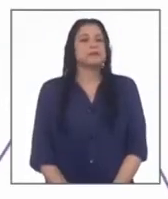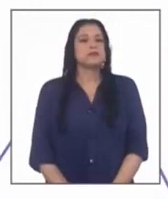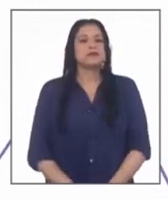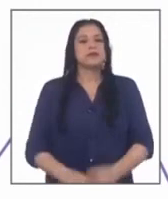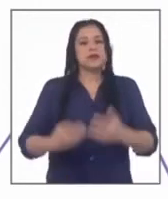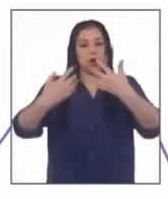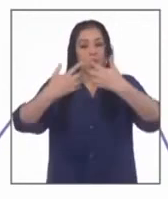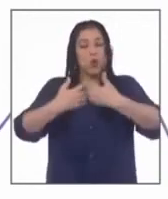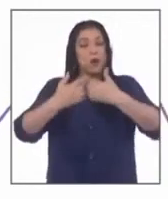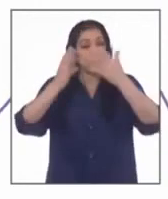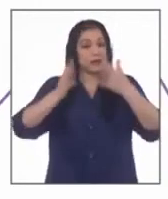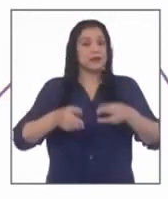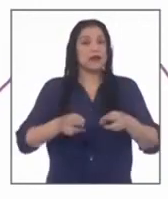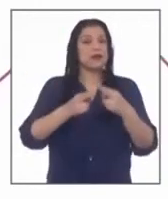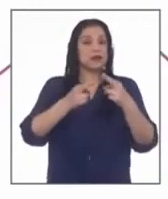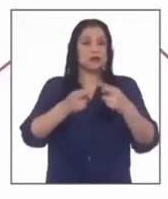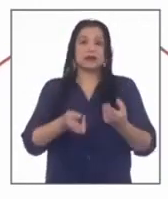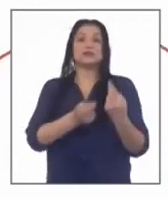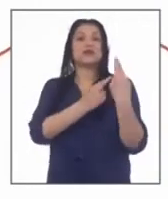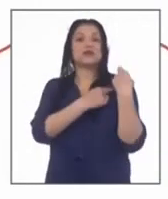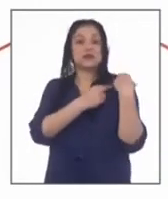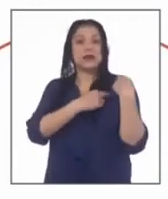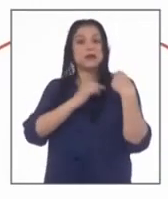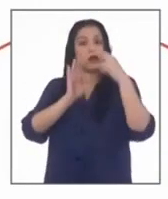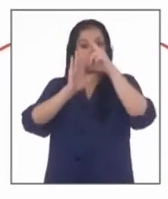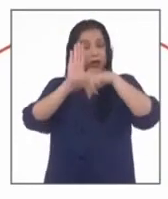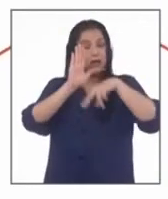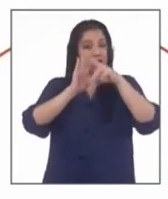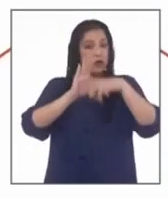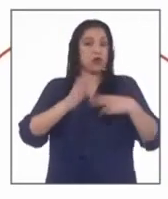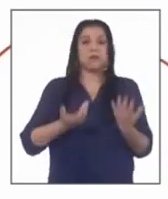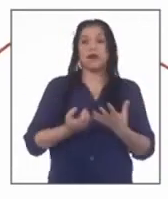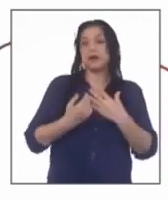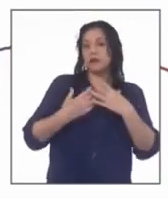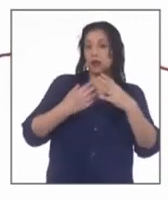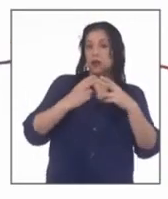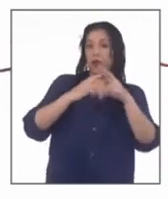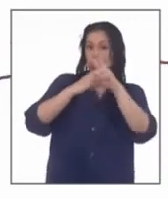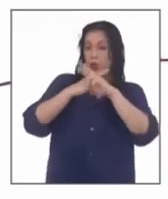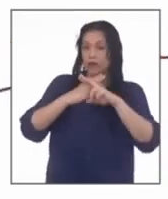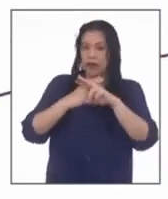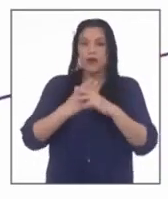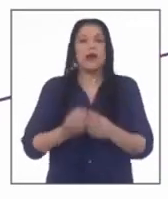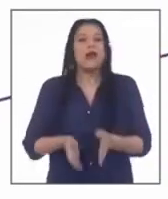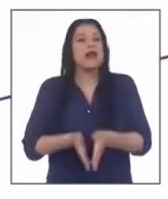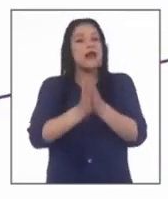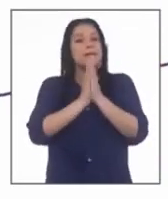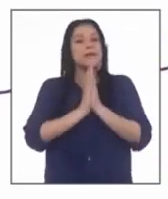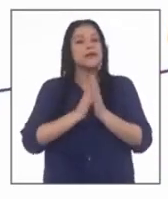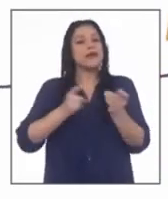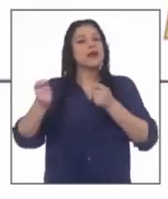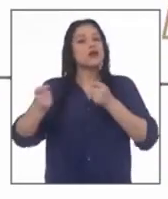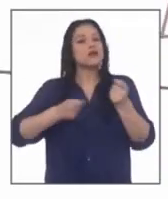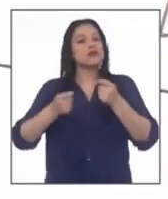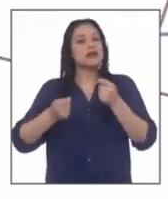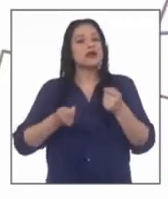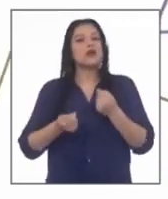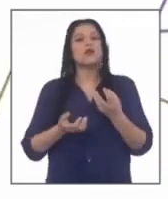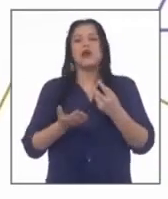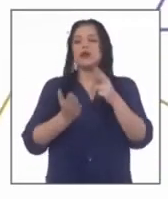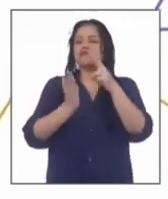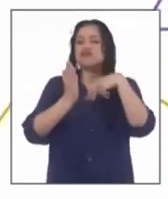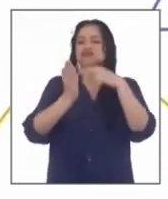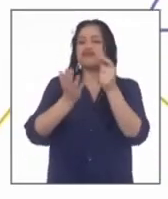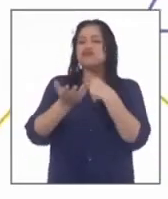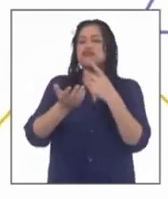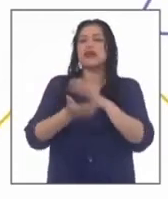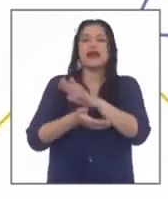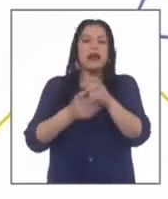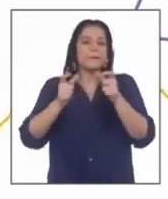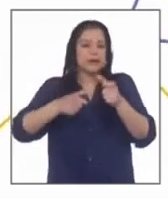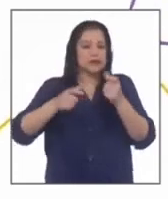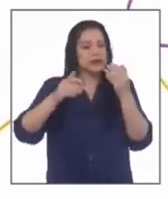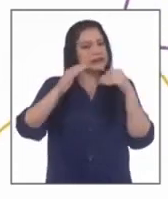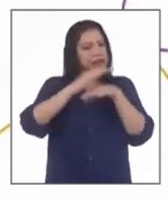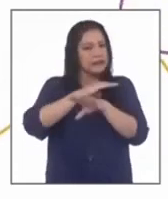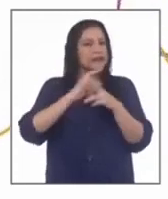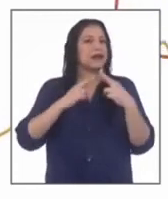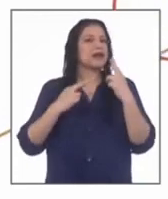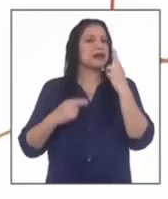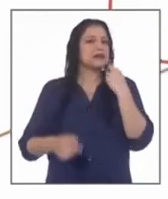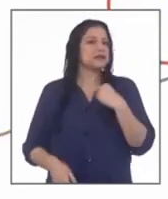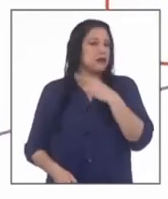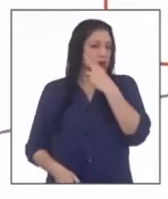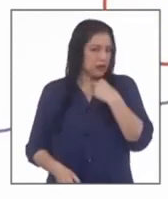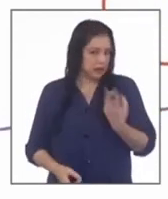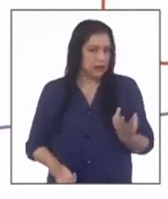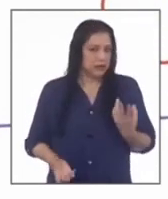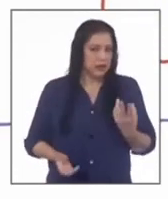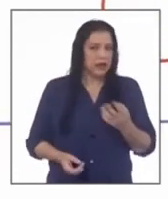Un empresario responsable con los protocolos de sanidad solicita a su administrador un reporte de la asistencia de comensales a su restaurante. La